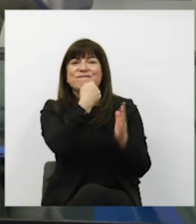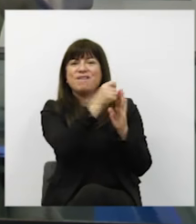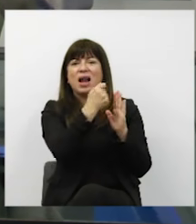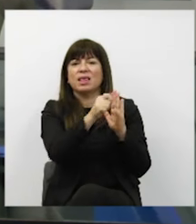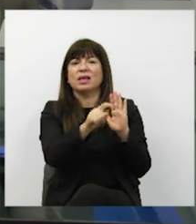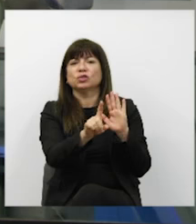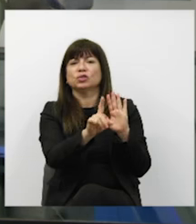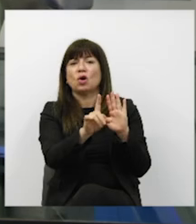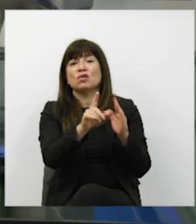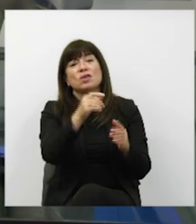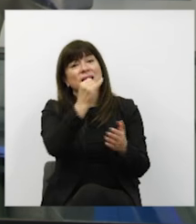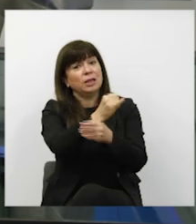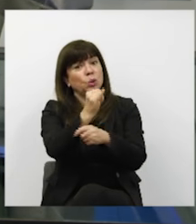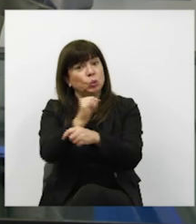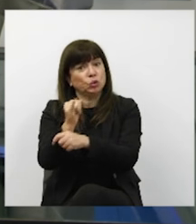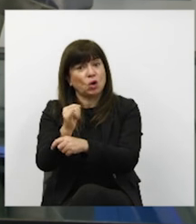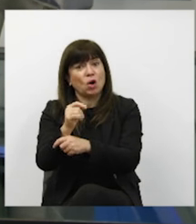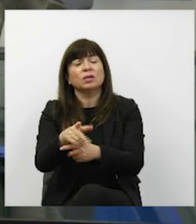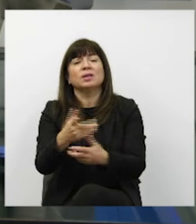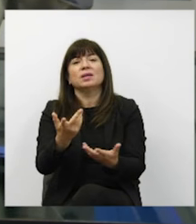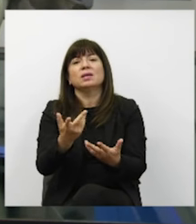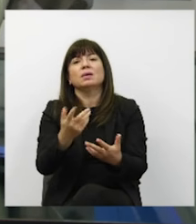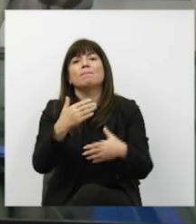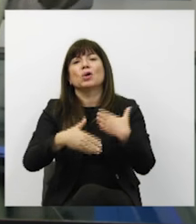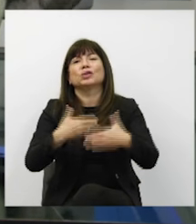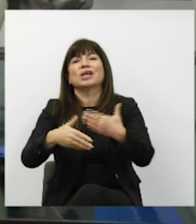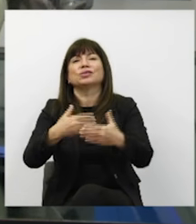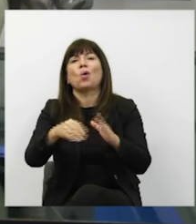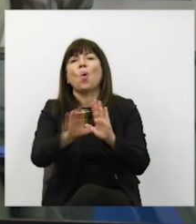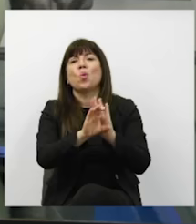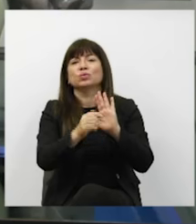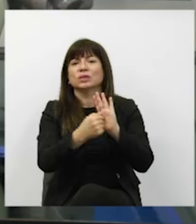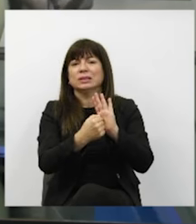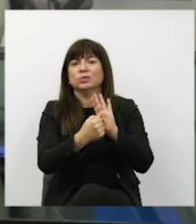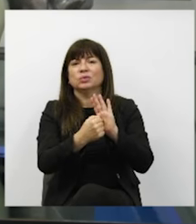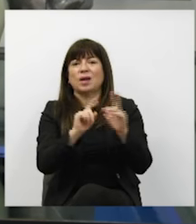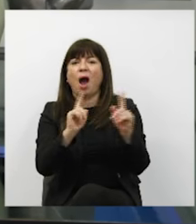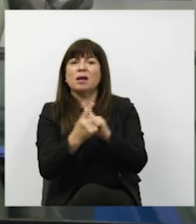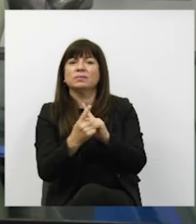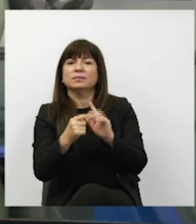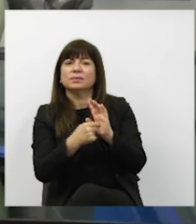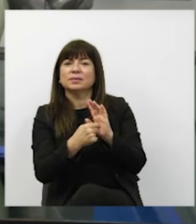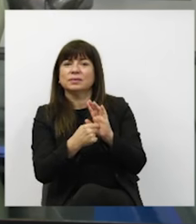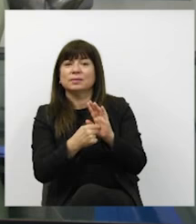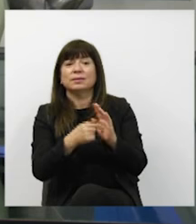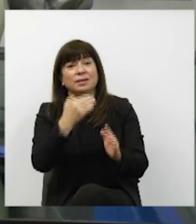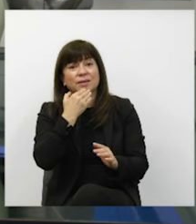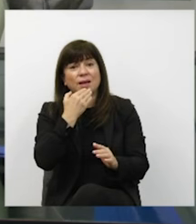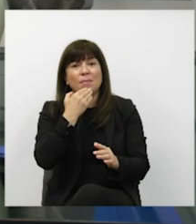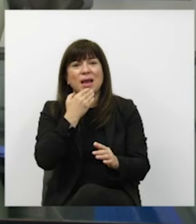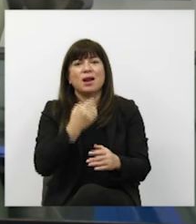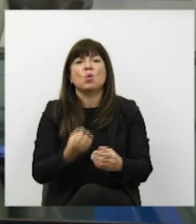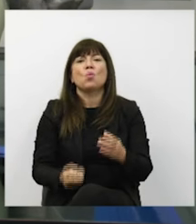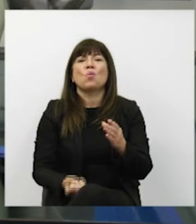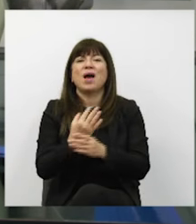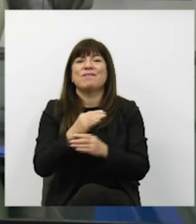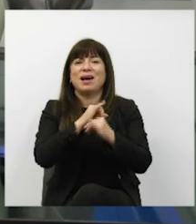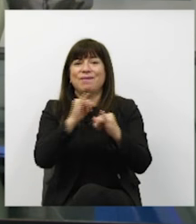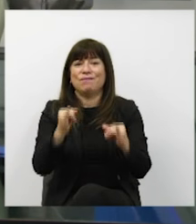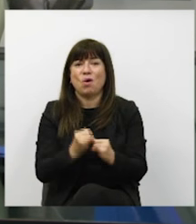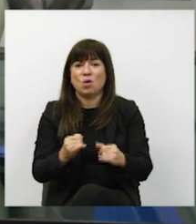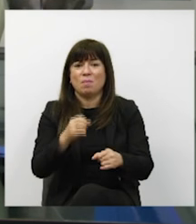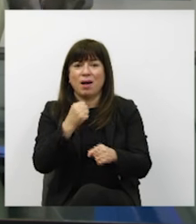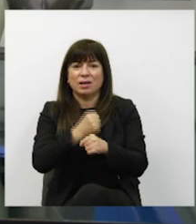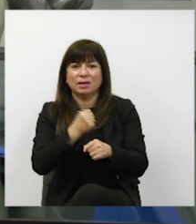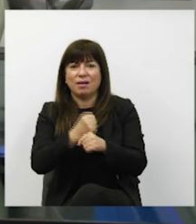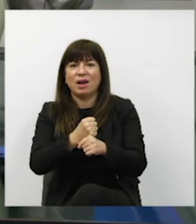de nuestra institucionalidad, el proceso, incluso el proceso constituyente, digamos, pero al mismo tiempo abrazar estas nuevas tendencias que alguien